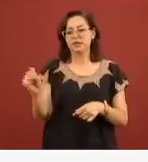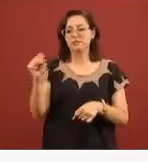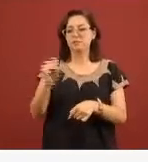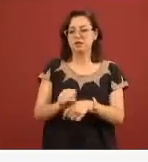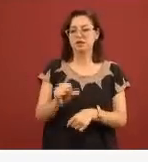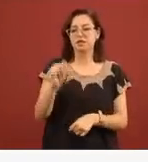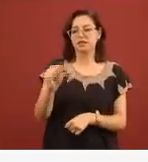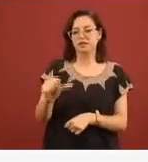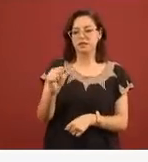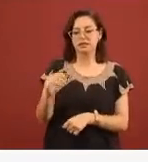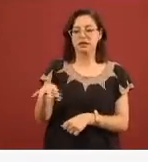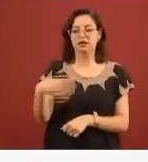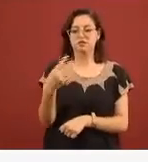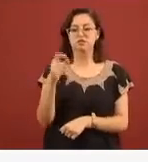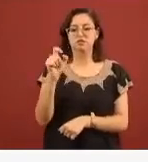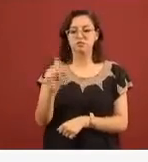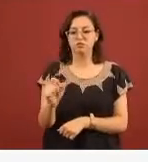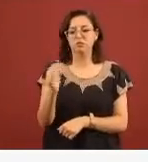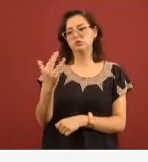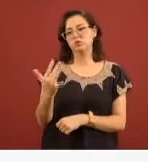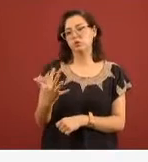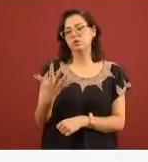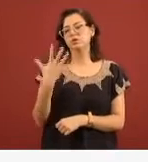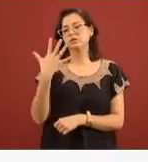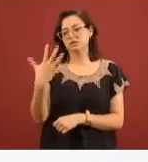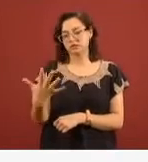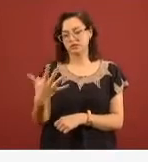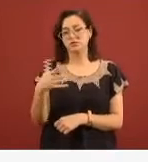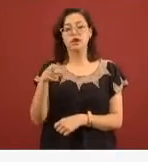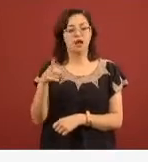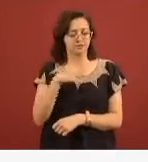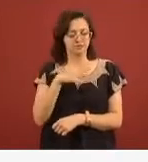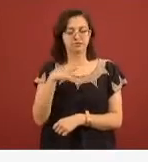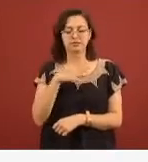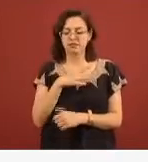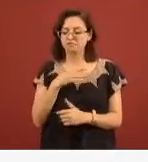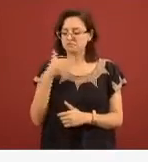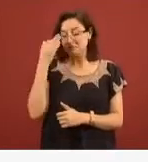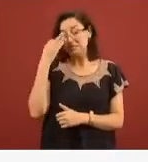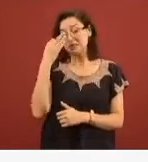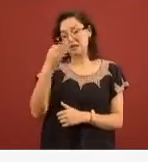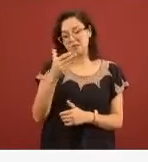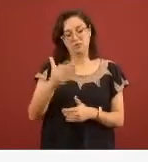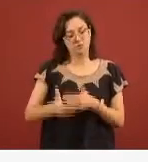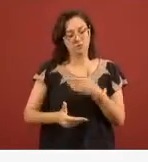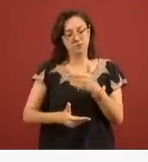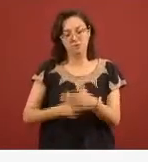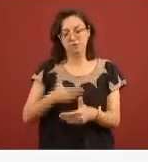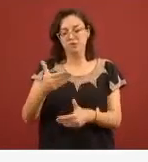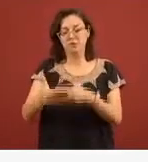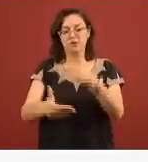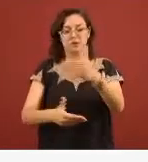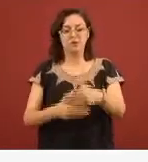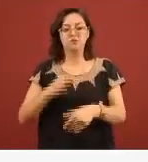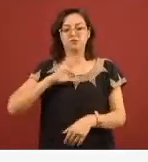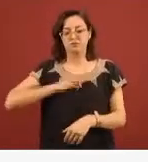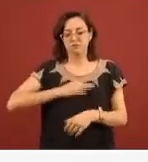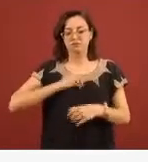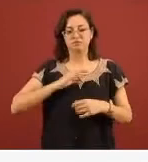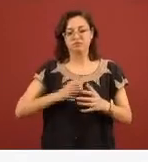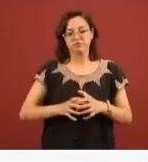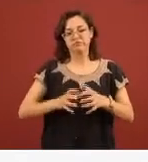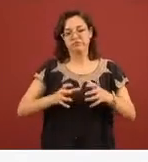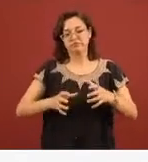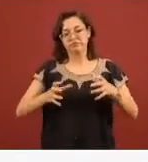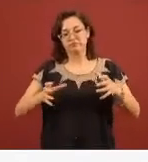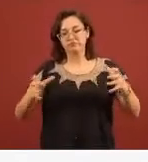16 con un 14.55, es decir, ahí está, y sabemos que en la medida que va avanzando los días, el comportamiento puede ser similar